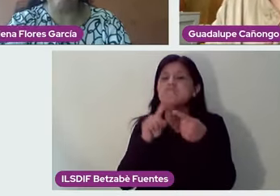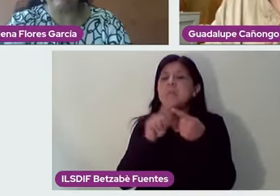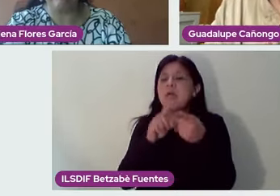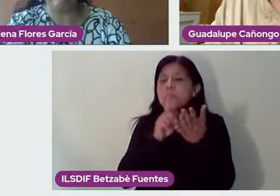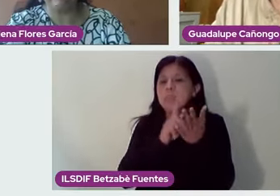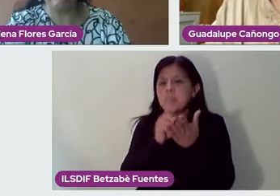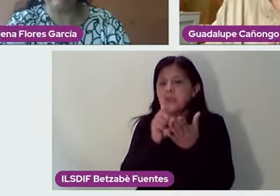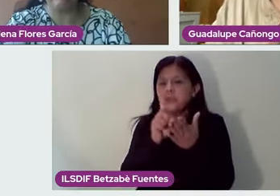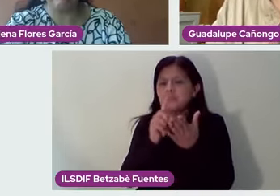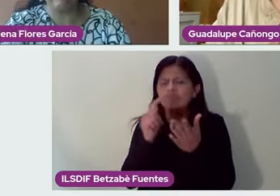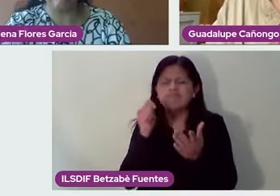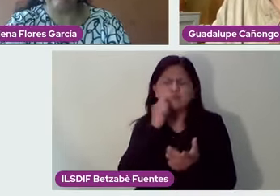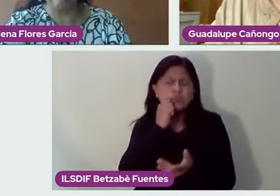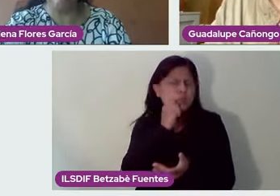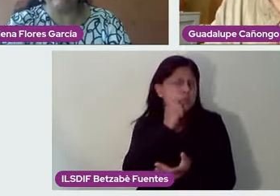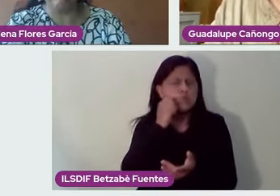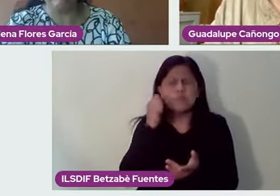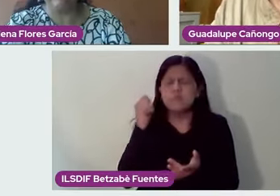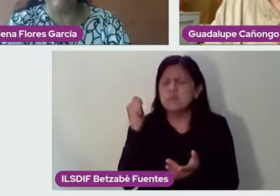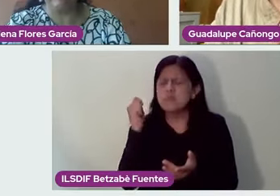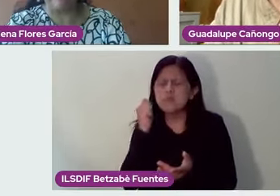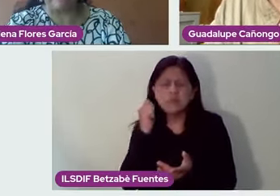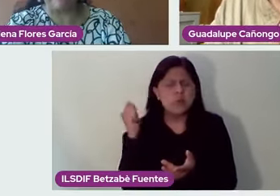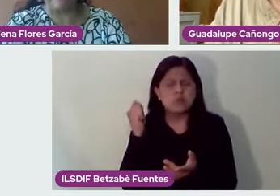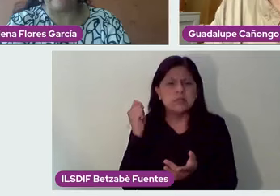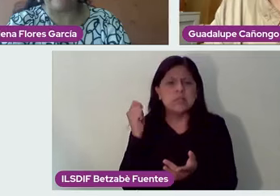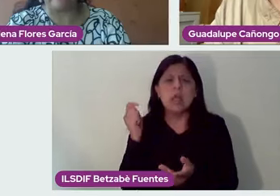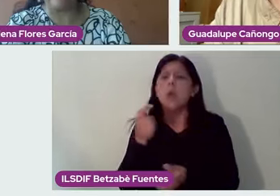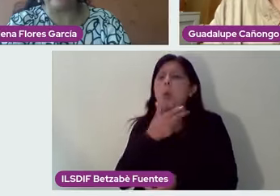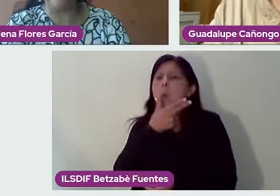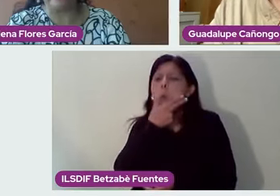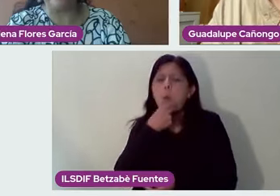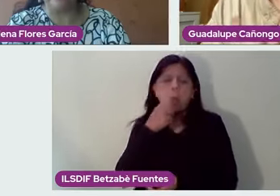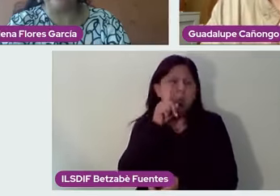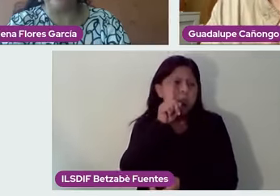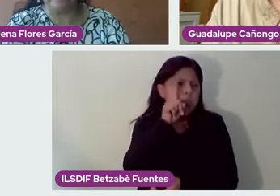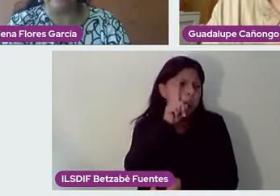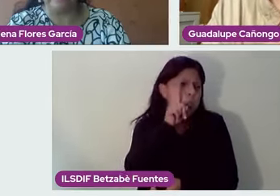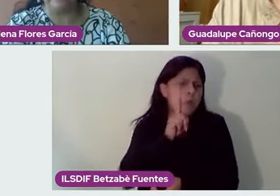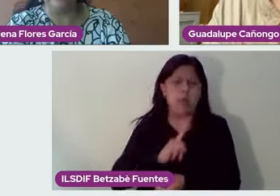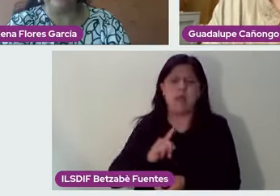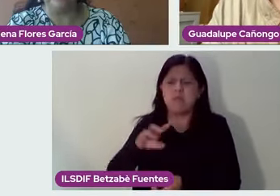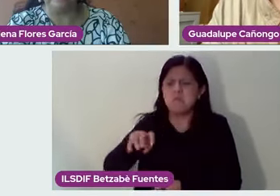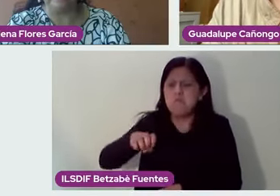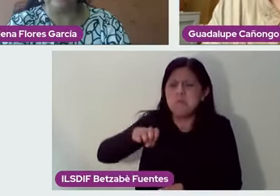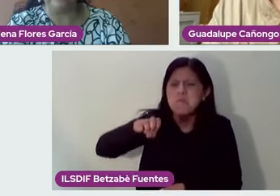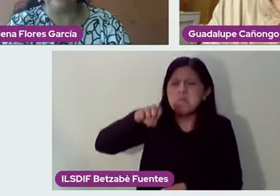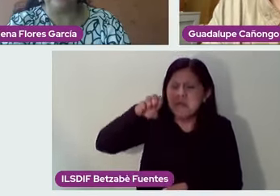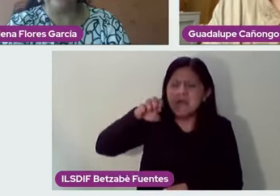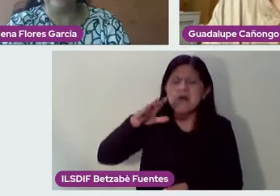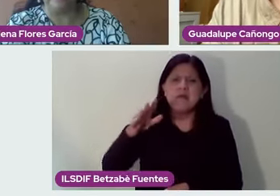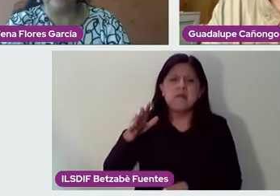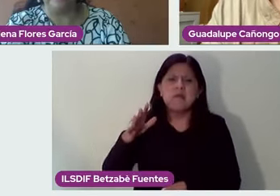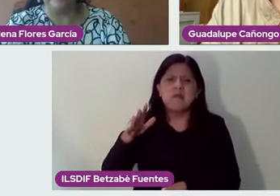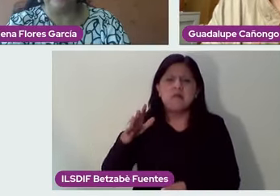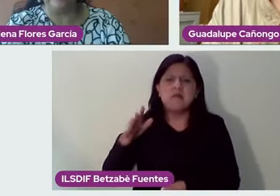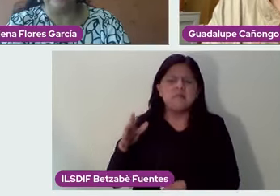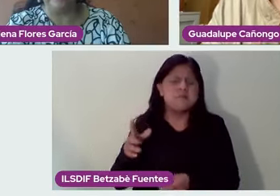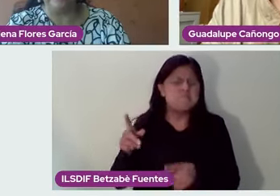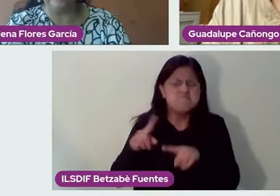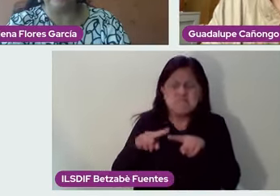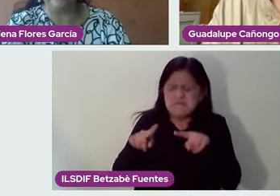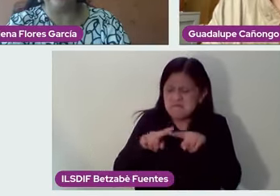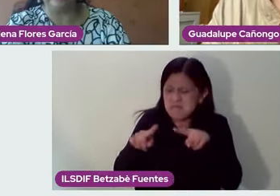importar condición socioeconómica, preferencias de ningún tipo, o sea, las personas tenemos derecho a recibir